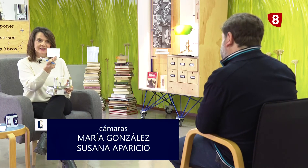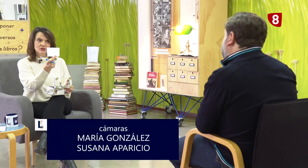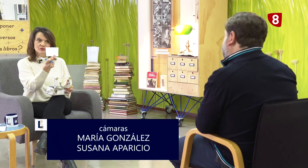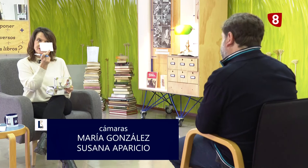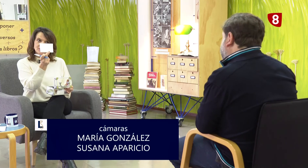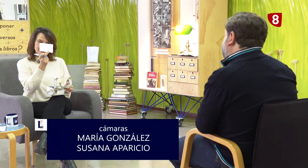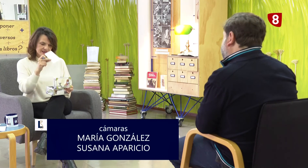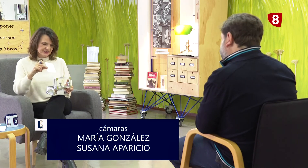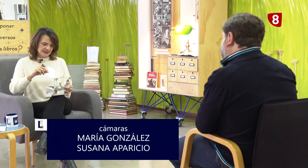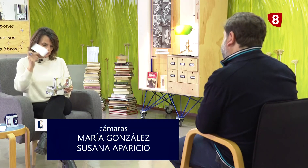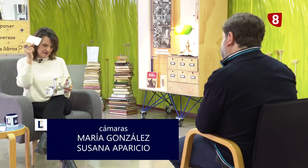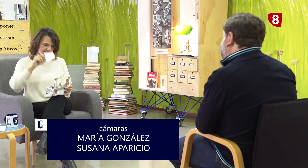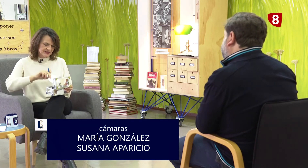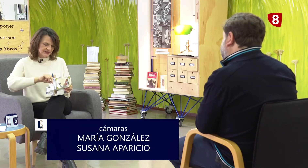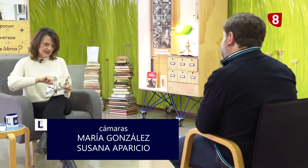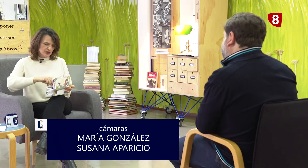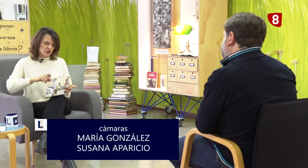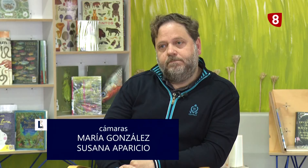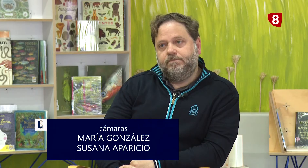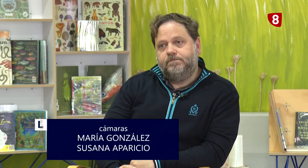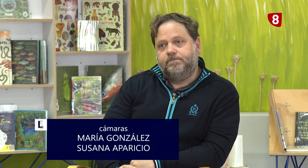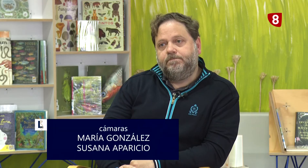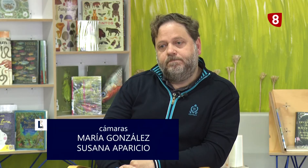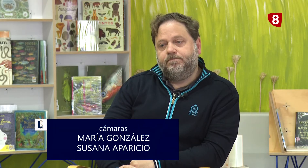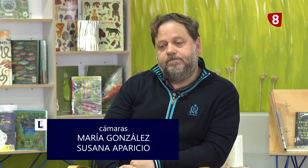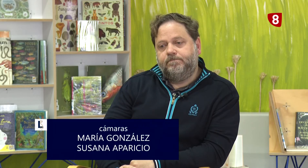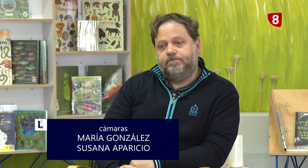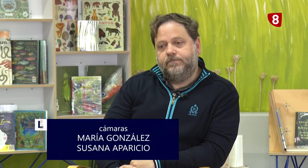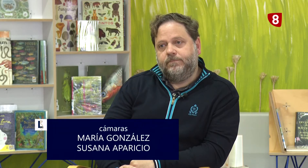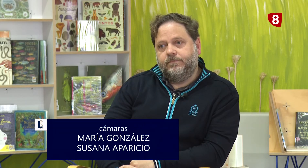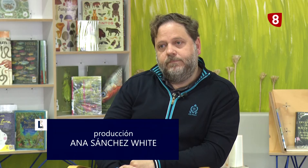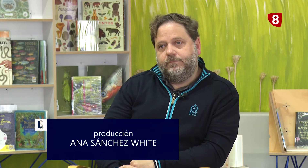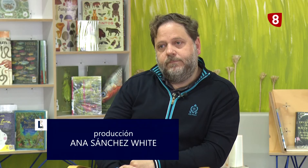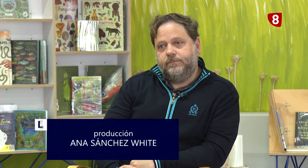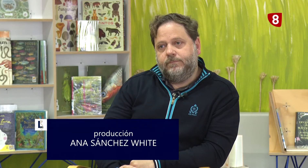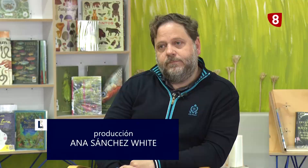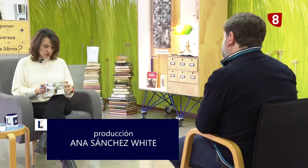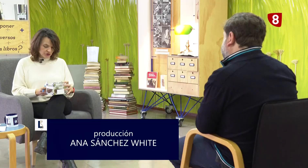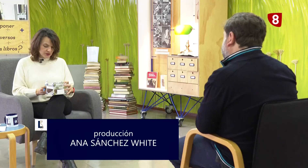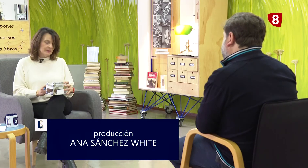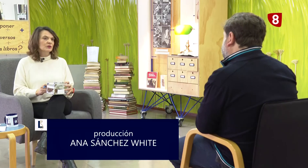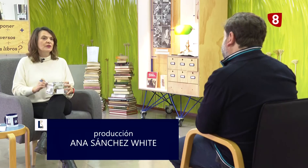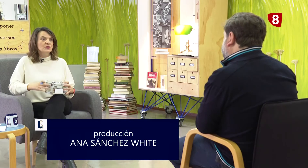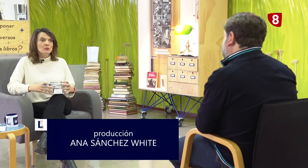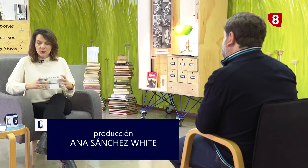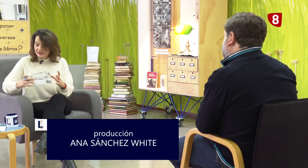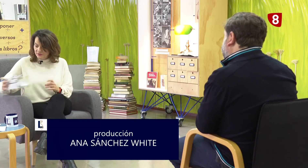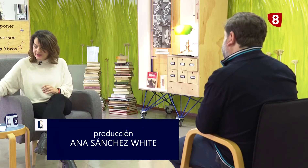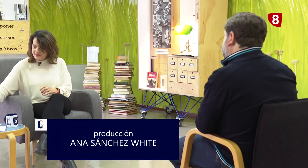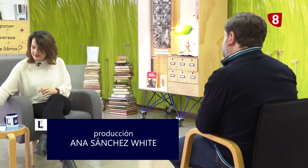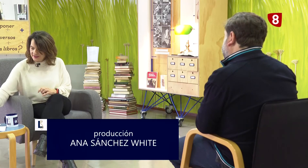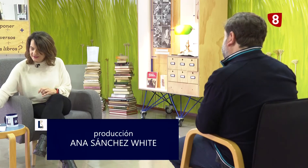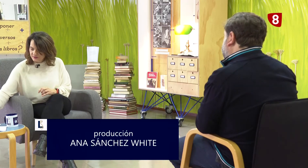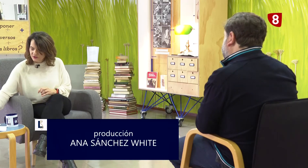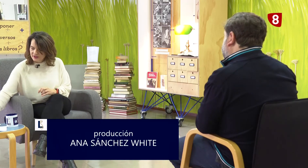así que te agradezco muchísimo que la hayas traído que a veces nos olvida lo importante que es Lorenzo me encanta haber hablado contigo haber conocido un poquito